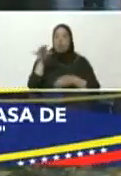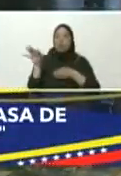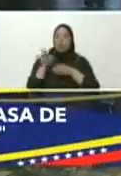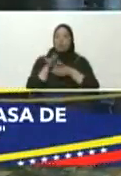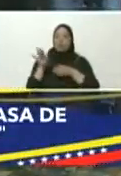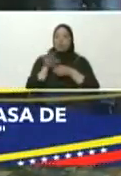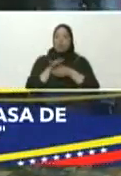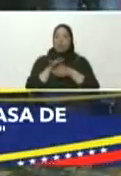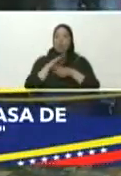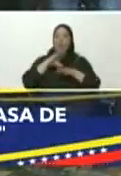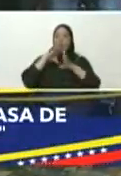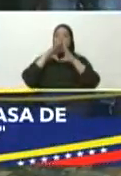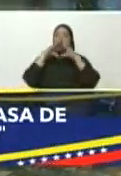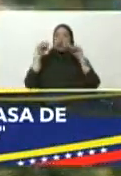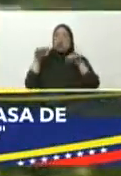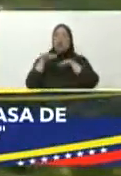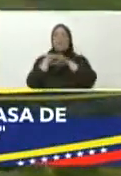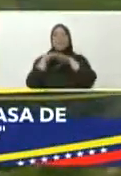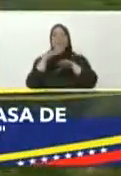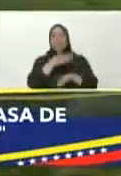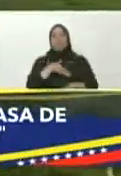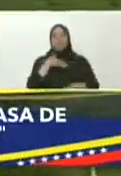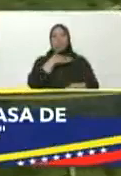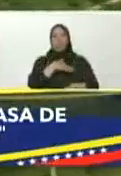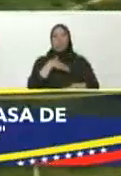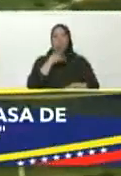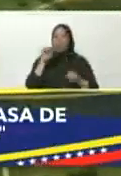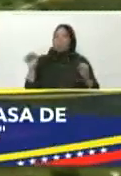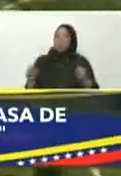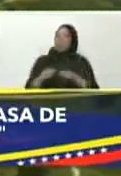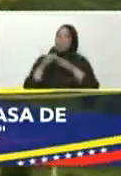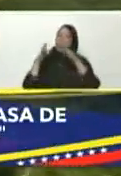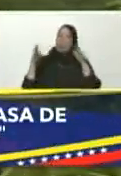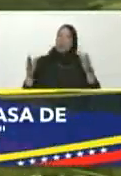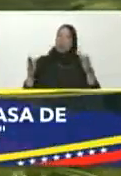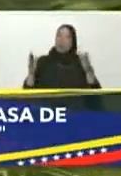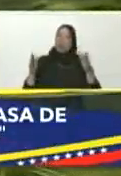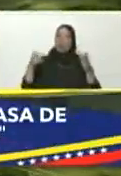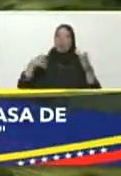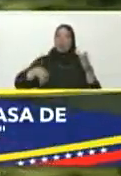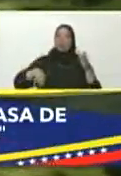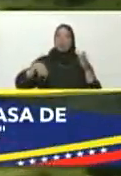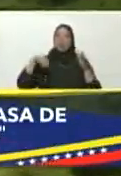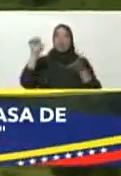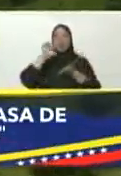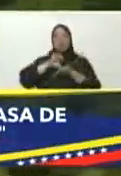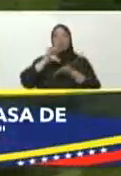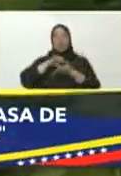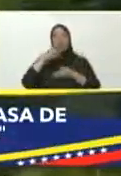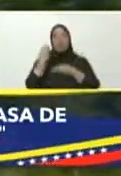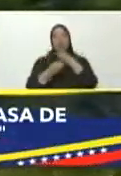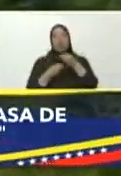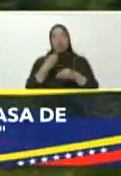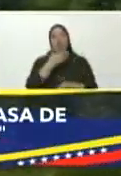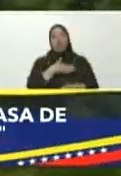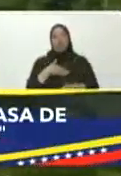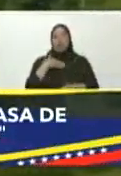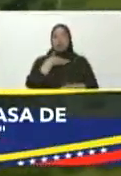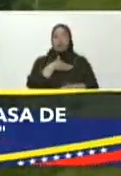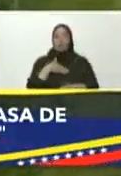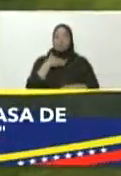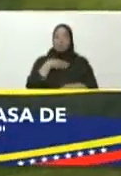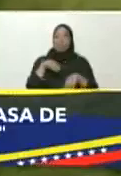funcionan todas las misiones y grandes misiones. Aquí en Ciudad Caribbean tenemos las misiones